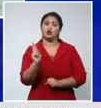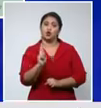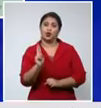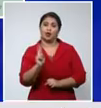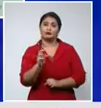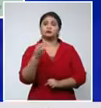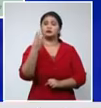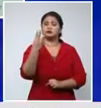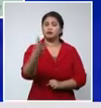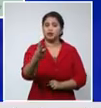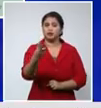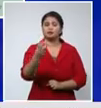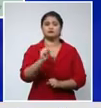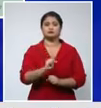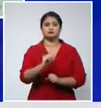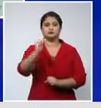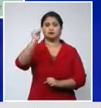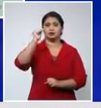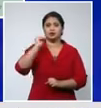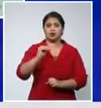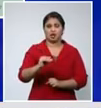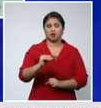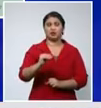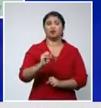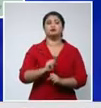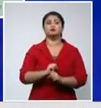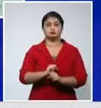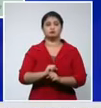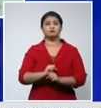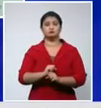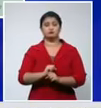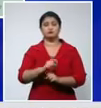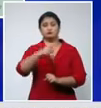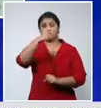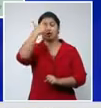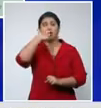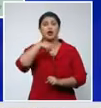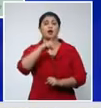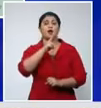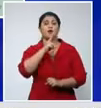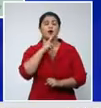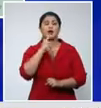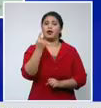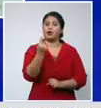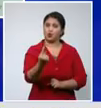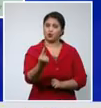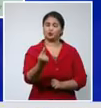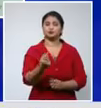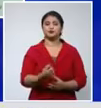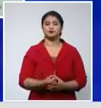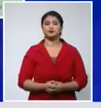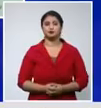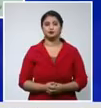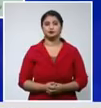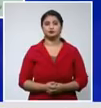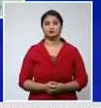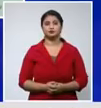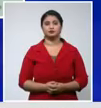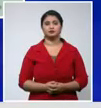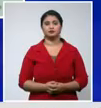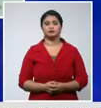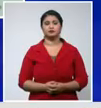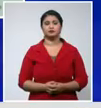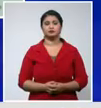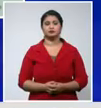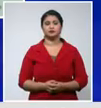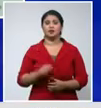de Pasajeros confirma un caso autóctono en el día de ayer. Villa Clara